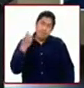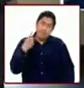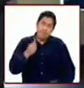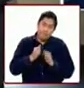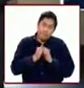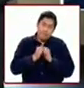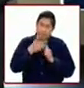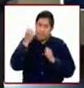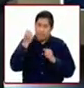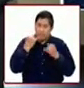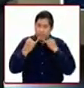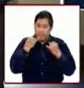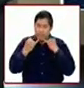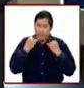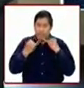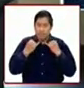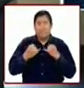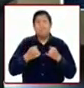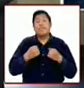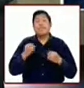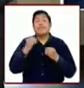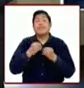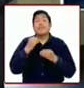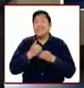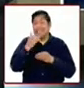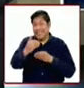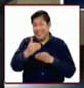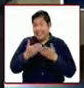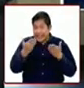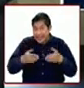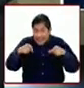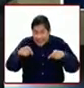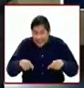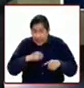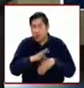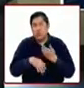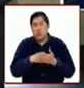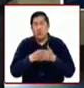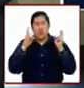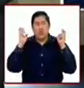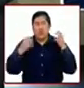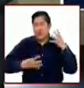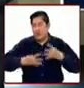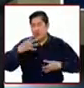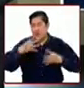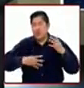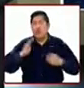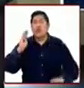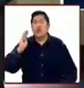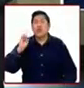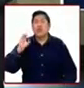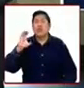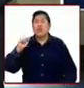Usted, como siempre, continúa con la mejor información acá en la tercera edición de Al Día. Más adelante en la cancha, todo sobre el partido de